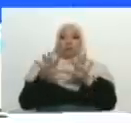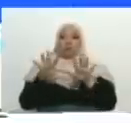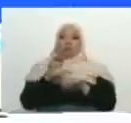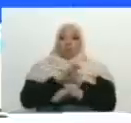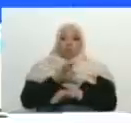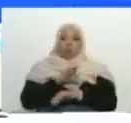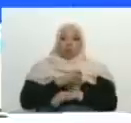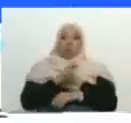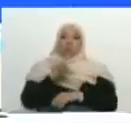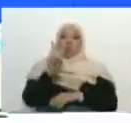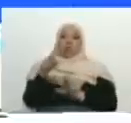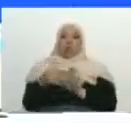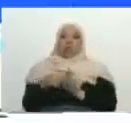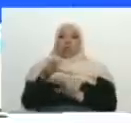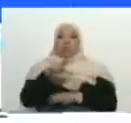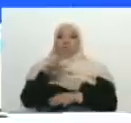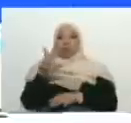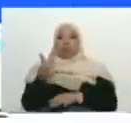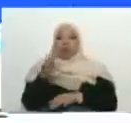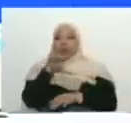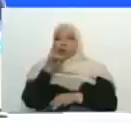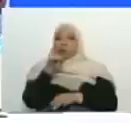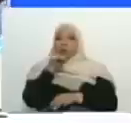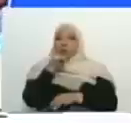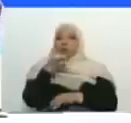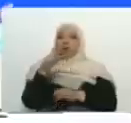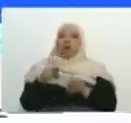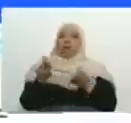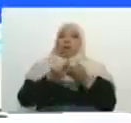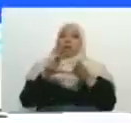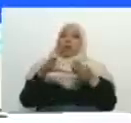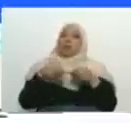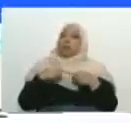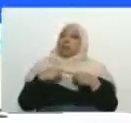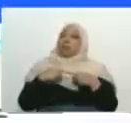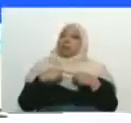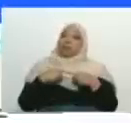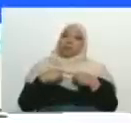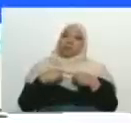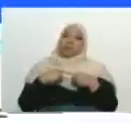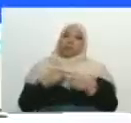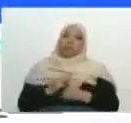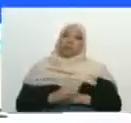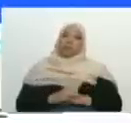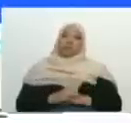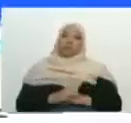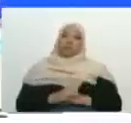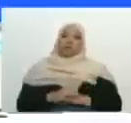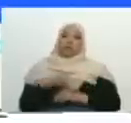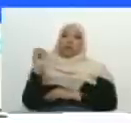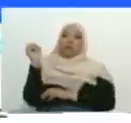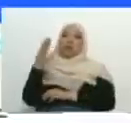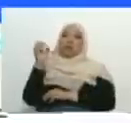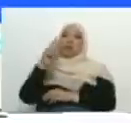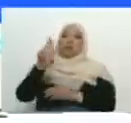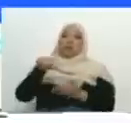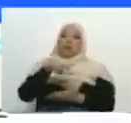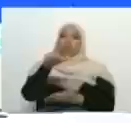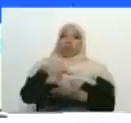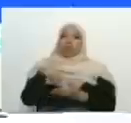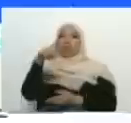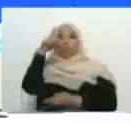del 2023, donde dice reconocer a la Asamblea del